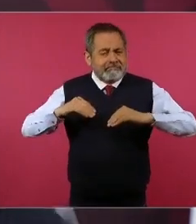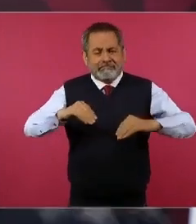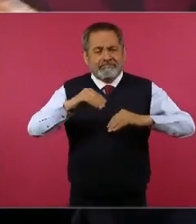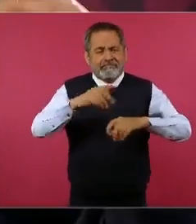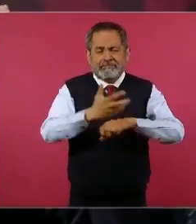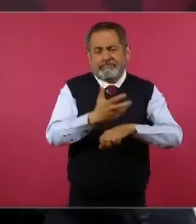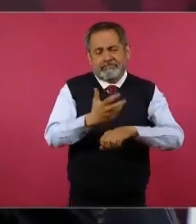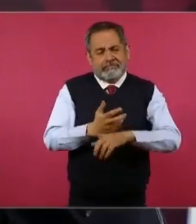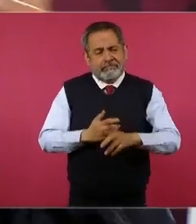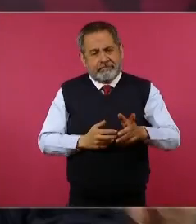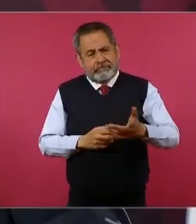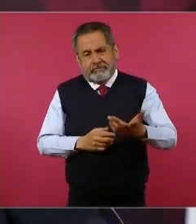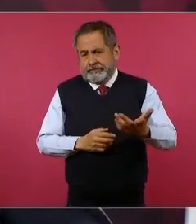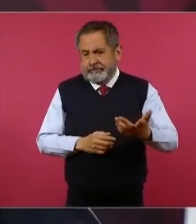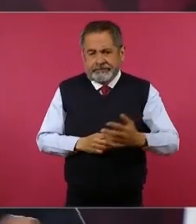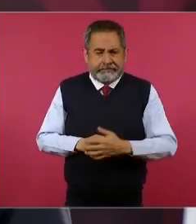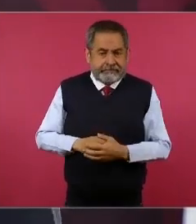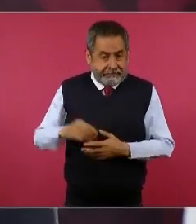En el caso de México,